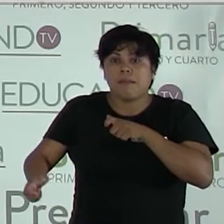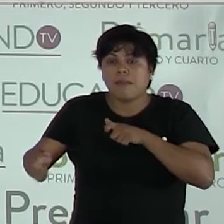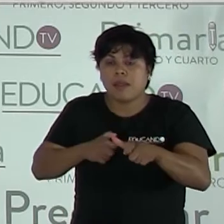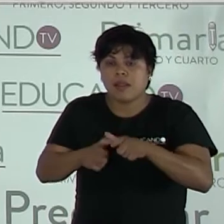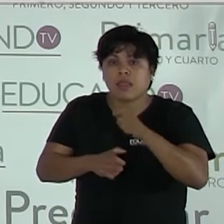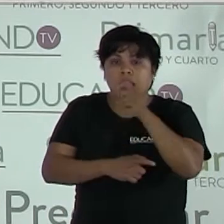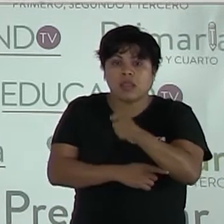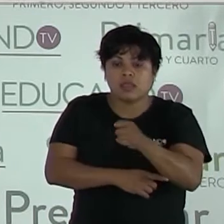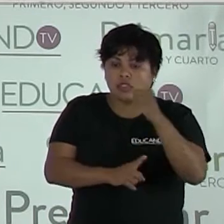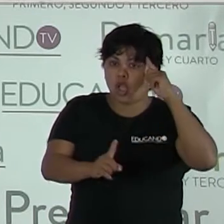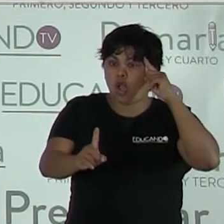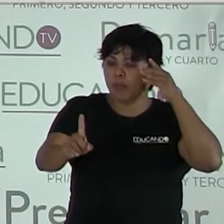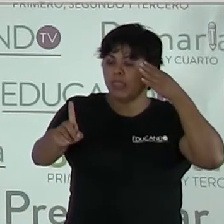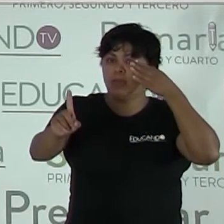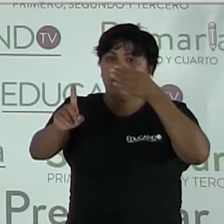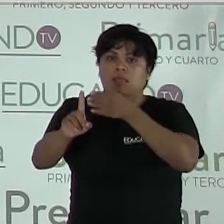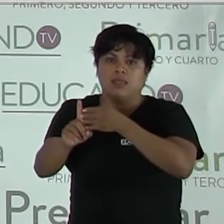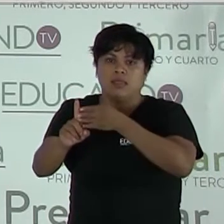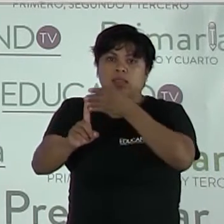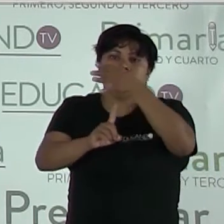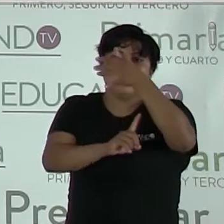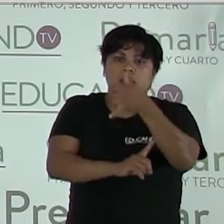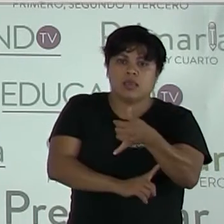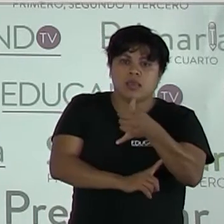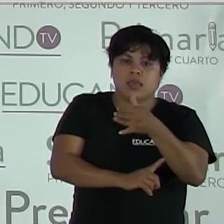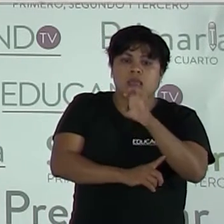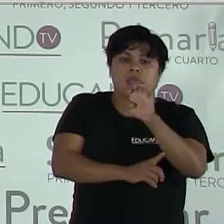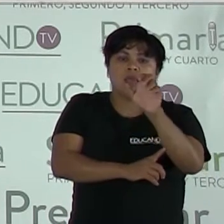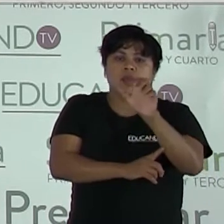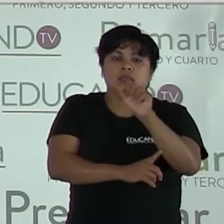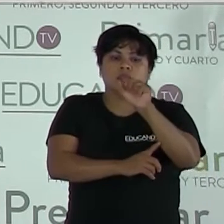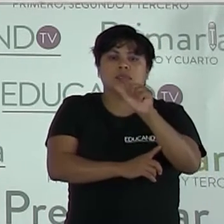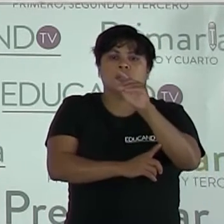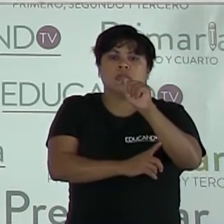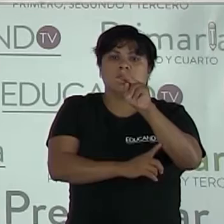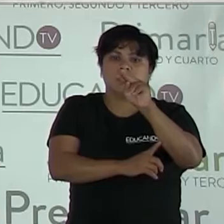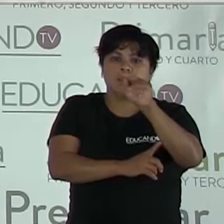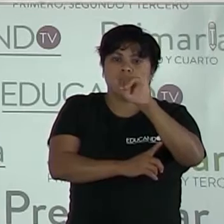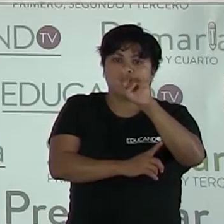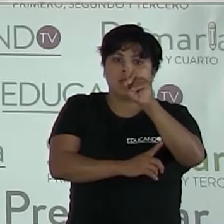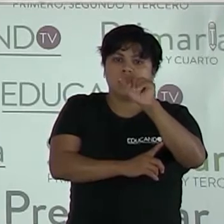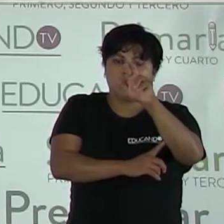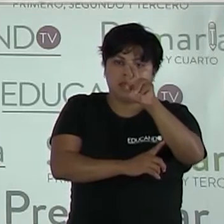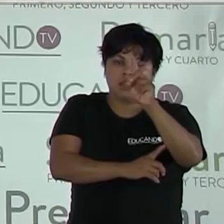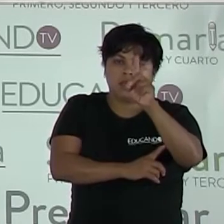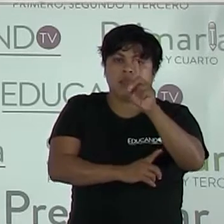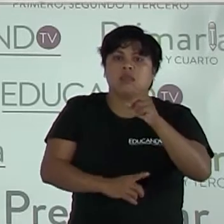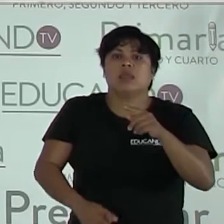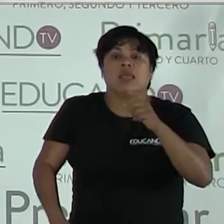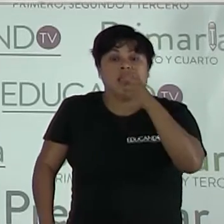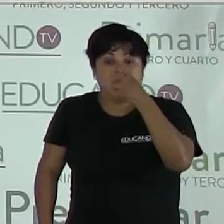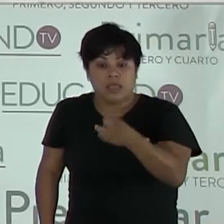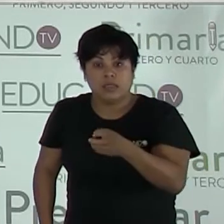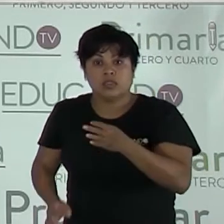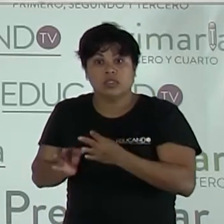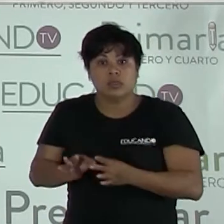lo que es la objetividad y la exhaustividad. ¿Sale? Es importante esta